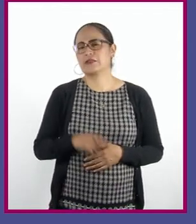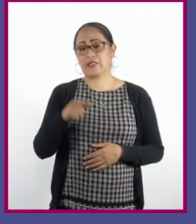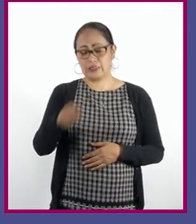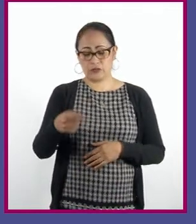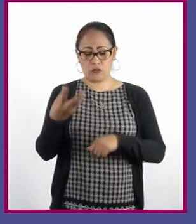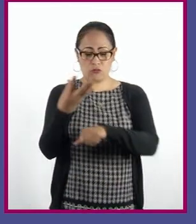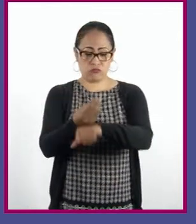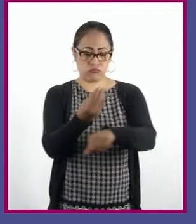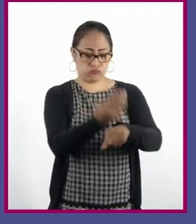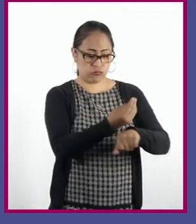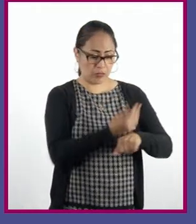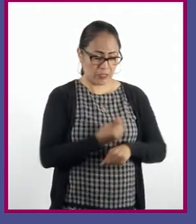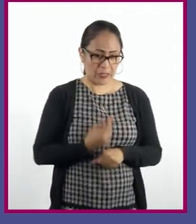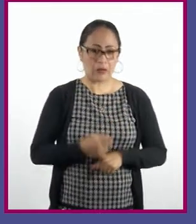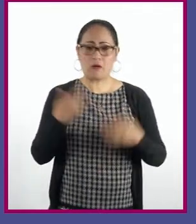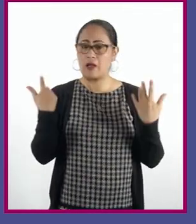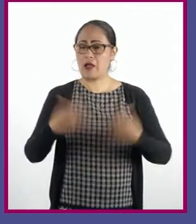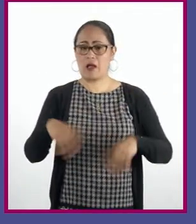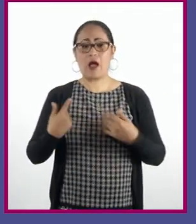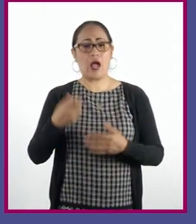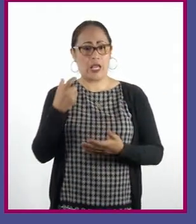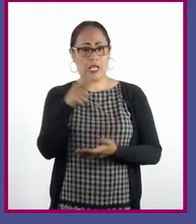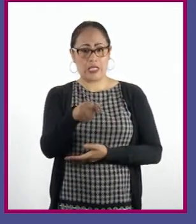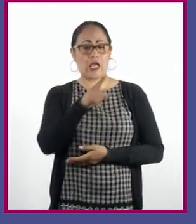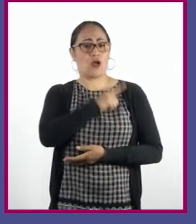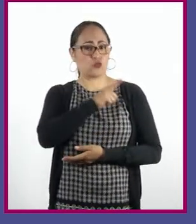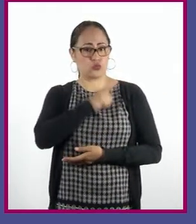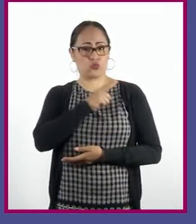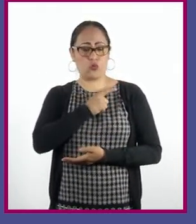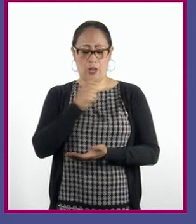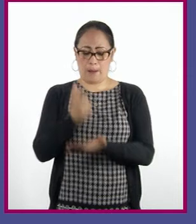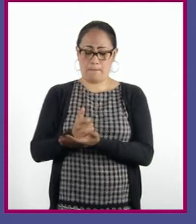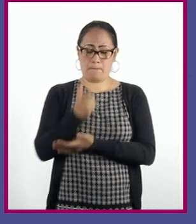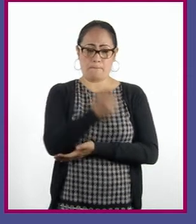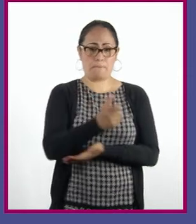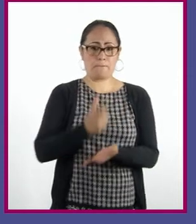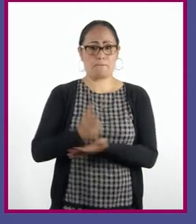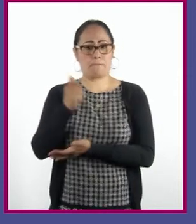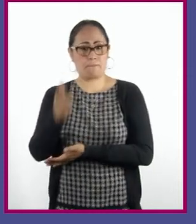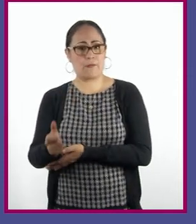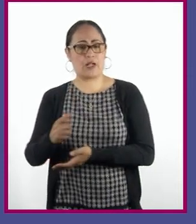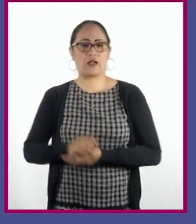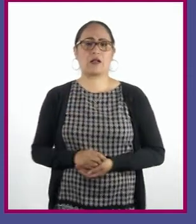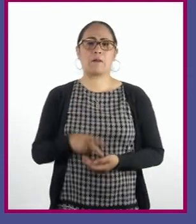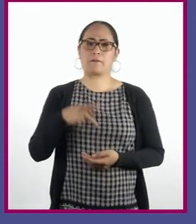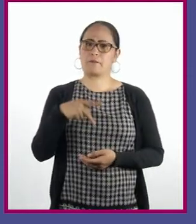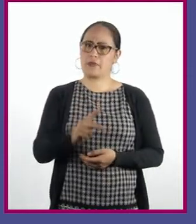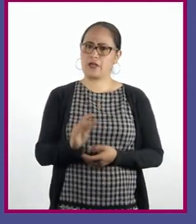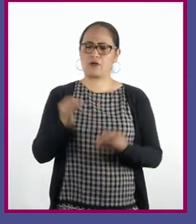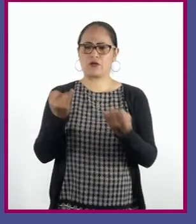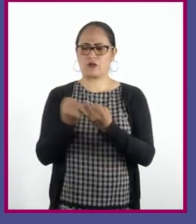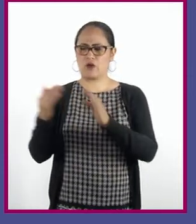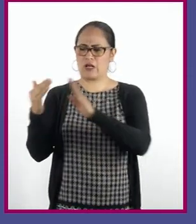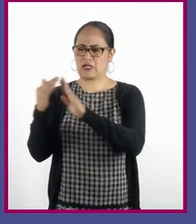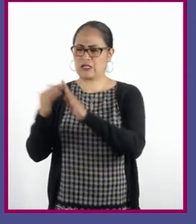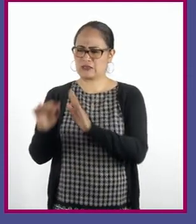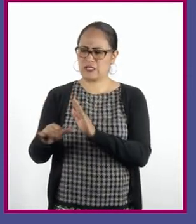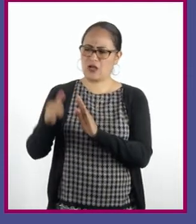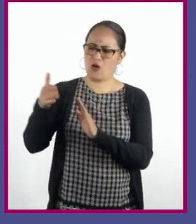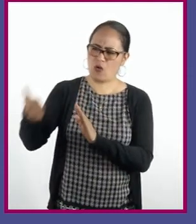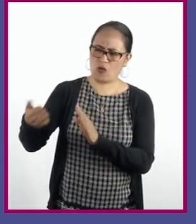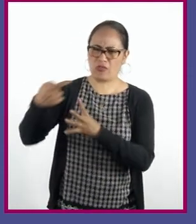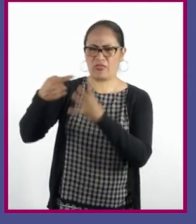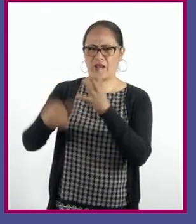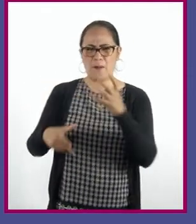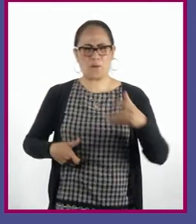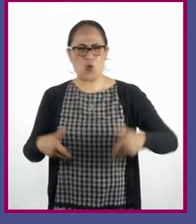arreglos no solo han corrido por su cuenta, sino que han sido realizados sin afectar otras propiedades. Carta